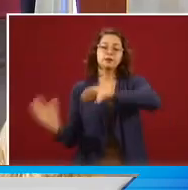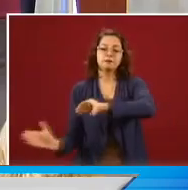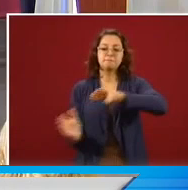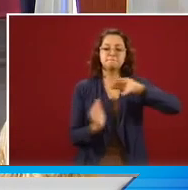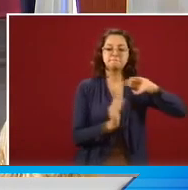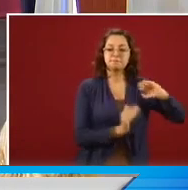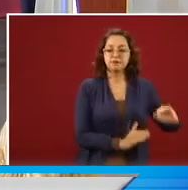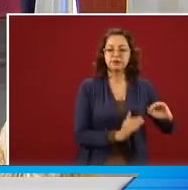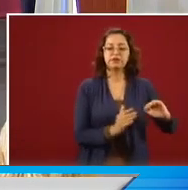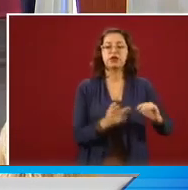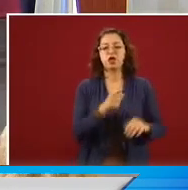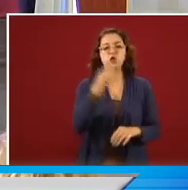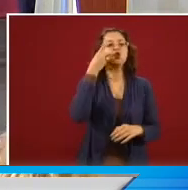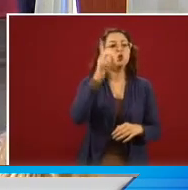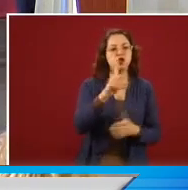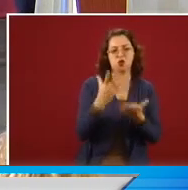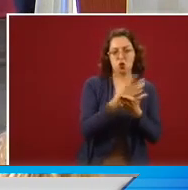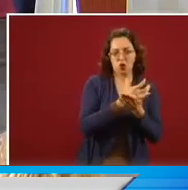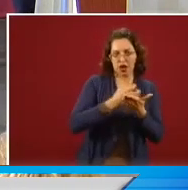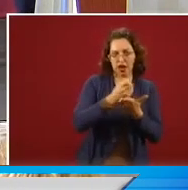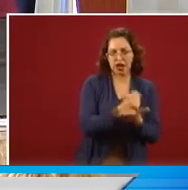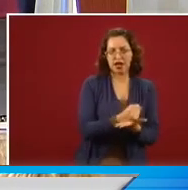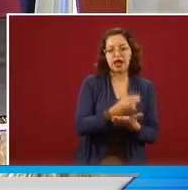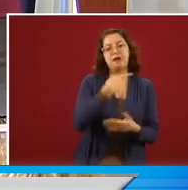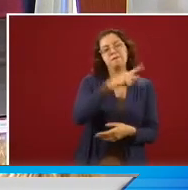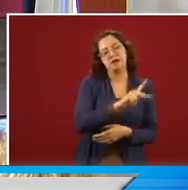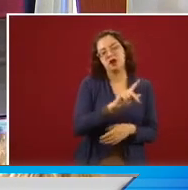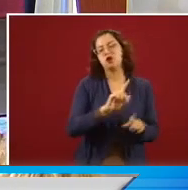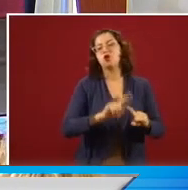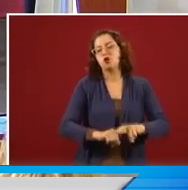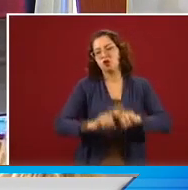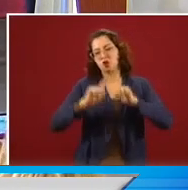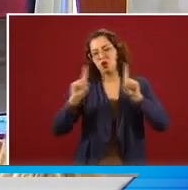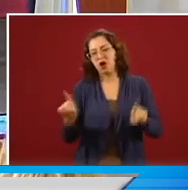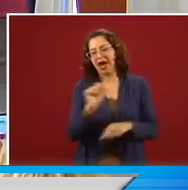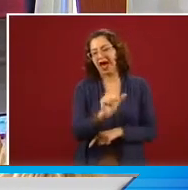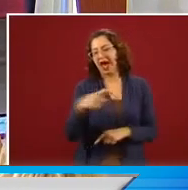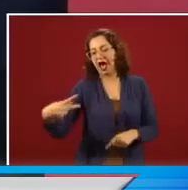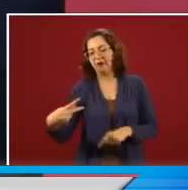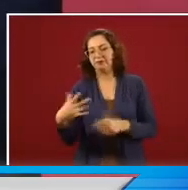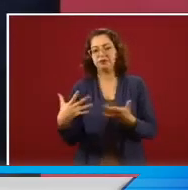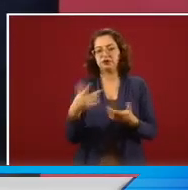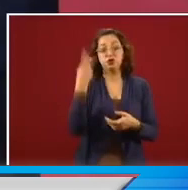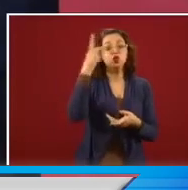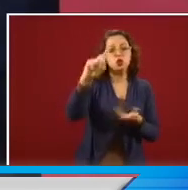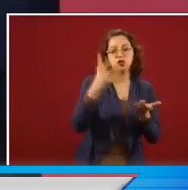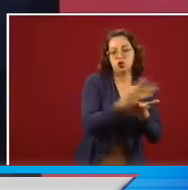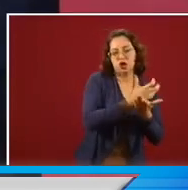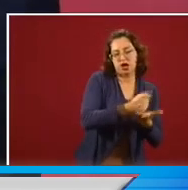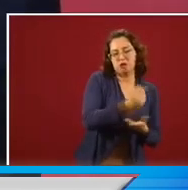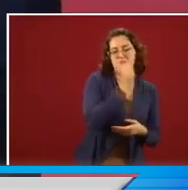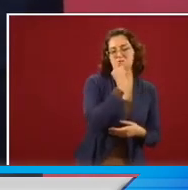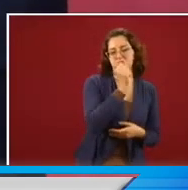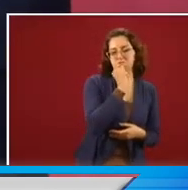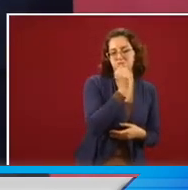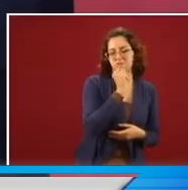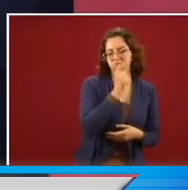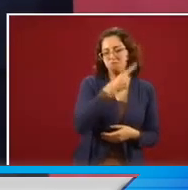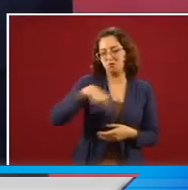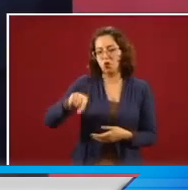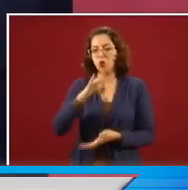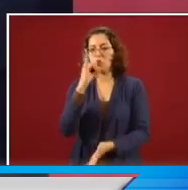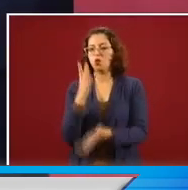a 22.63, diésel marca Redco a 21.96, gas LP en cilindros marca Tomsa